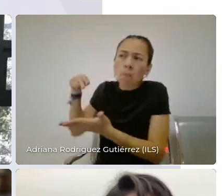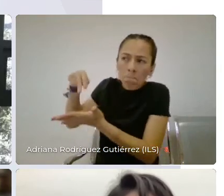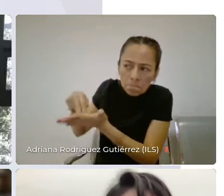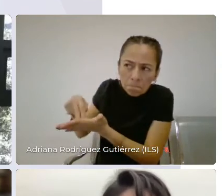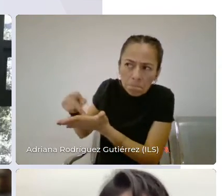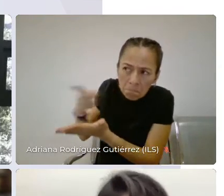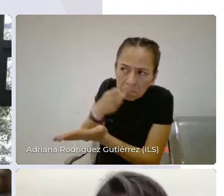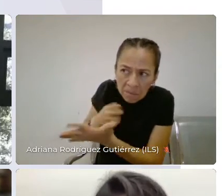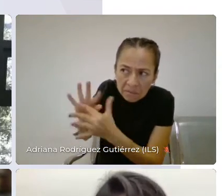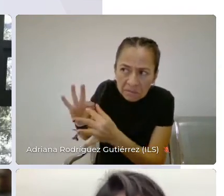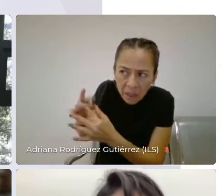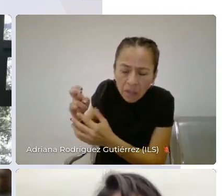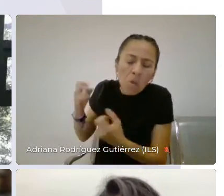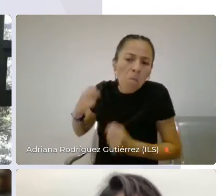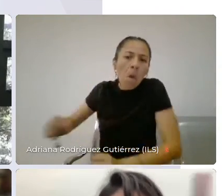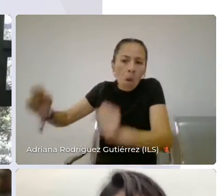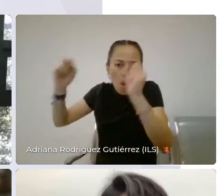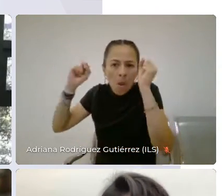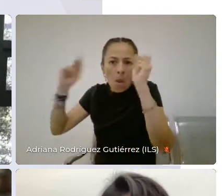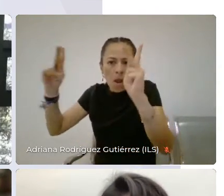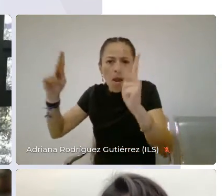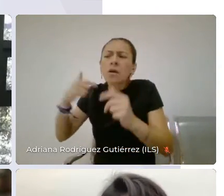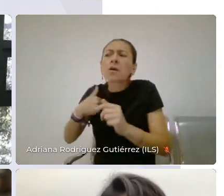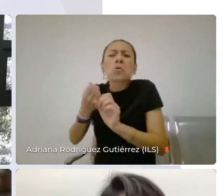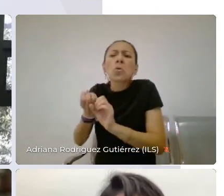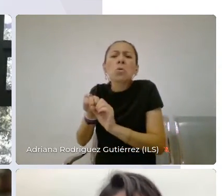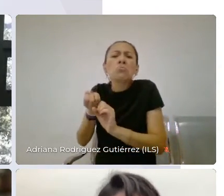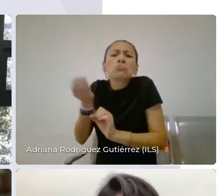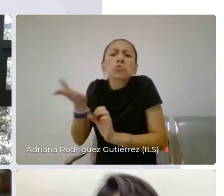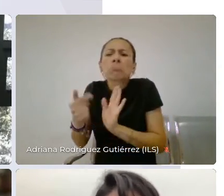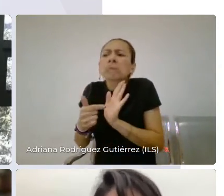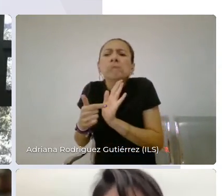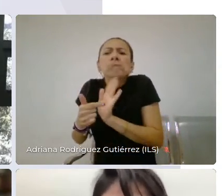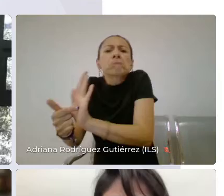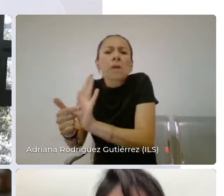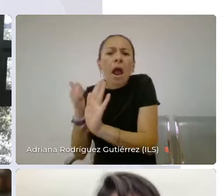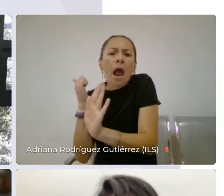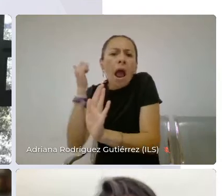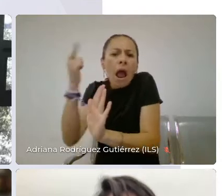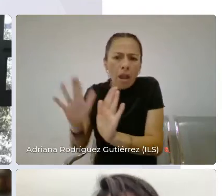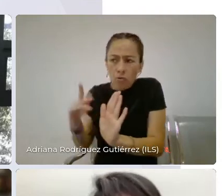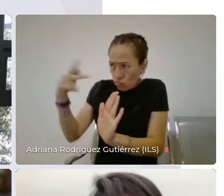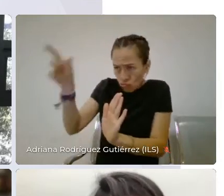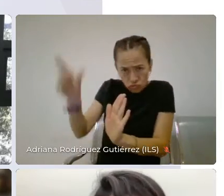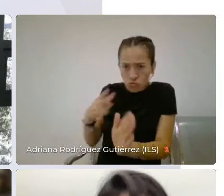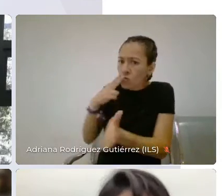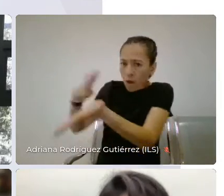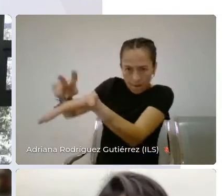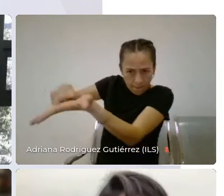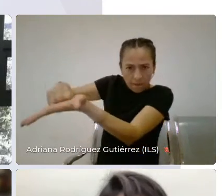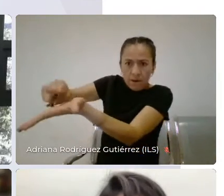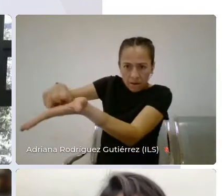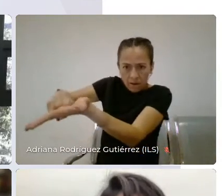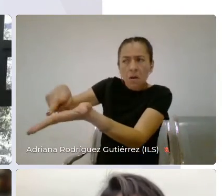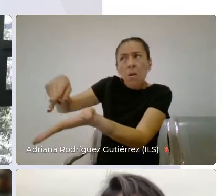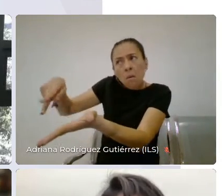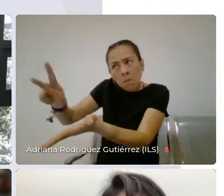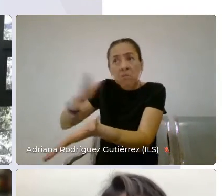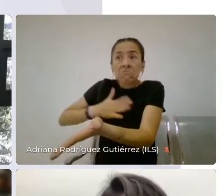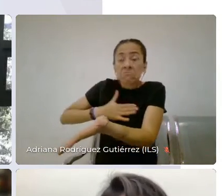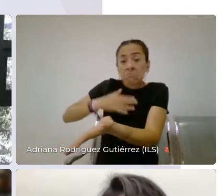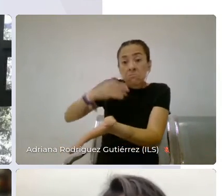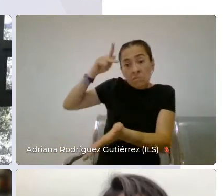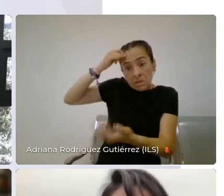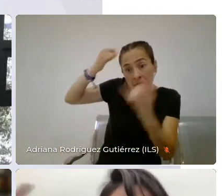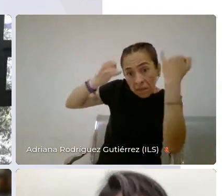mostrarte un adicional, no para desmeritar la tuya, independientemente que yo crea que hay otras fechas y otros tiempos, sino para